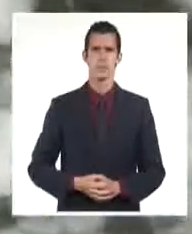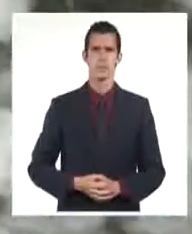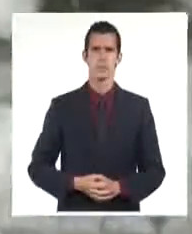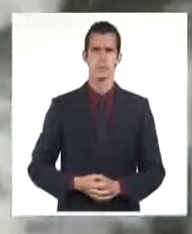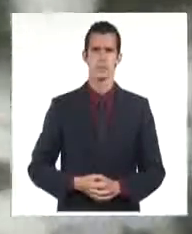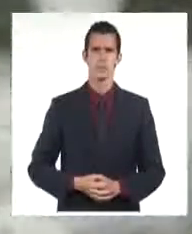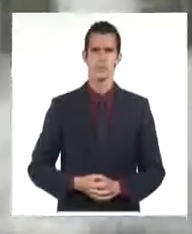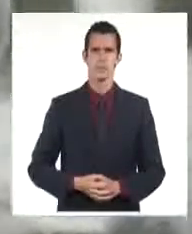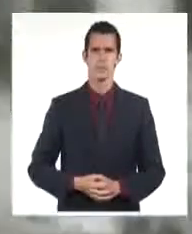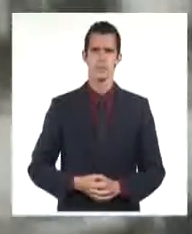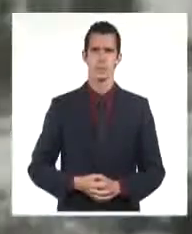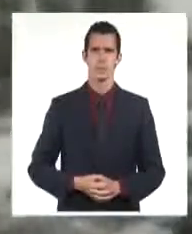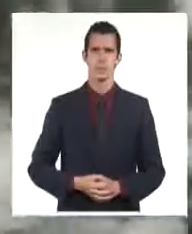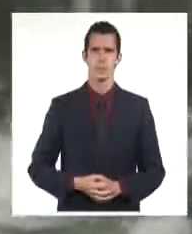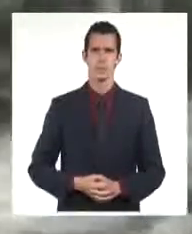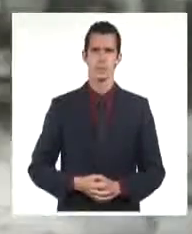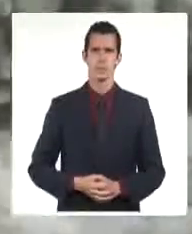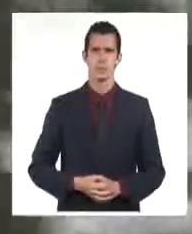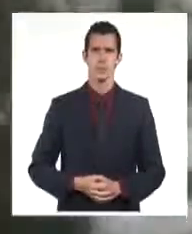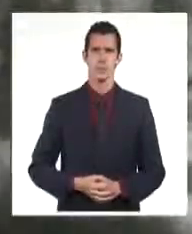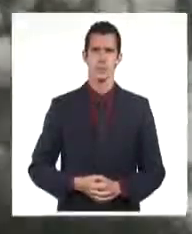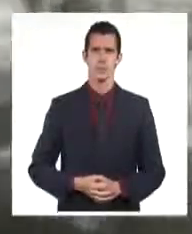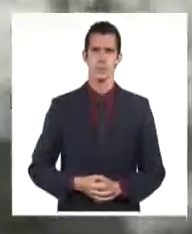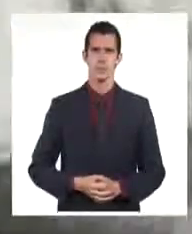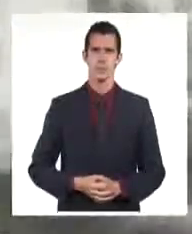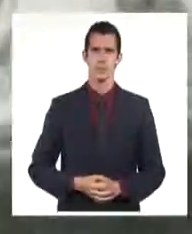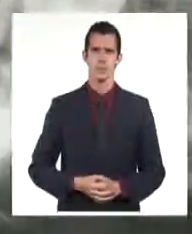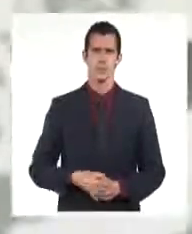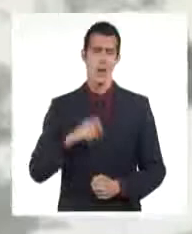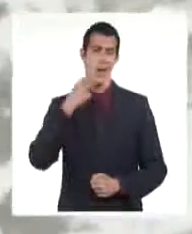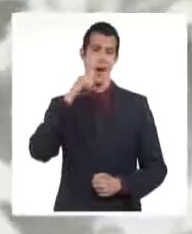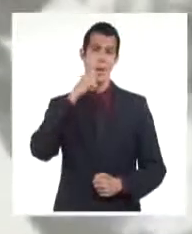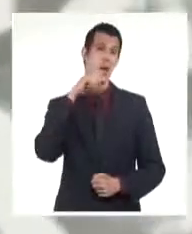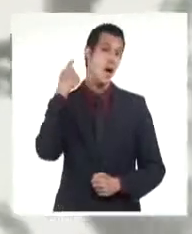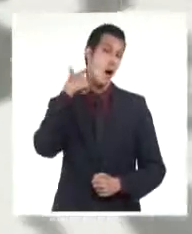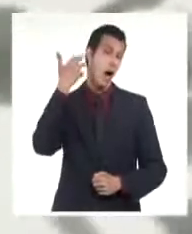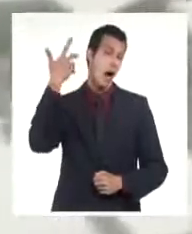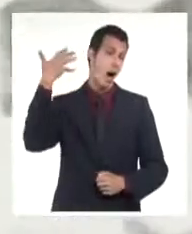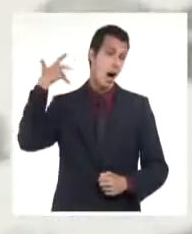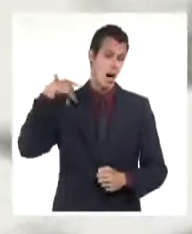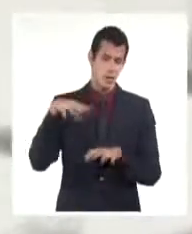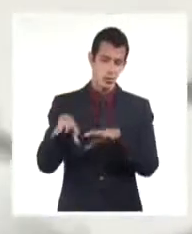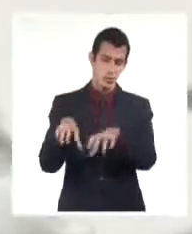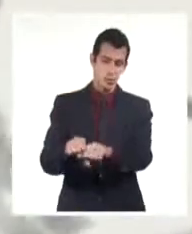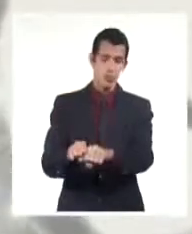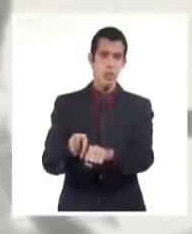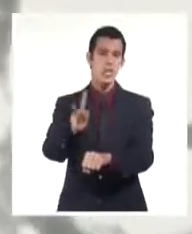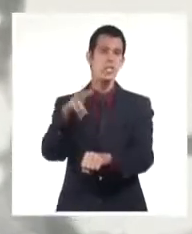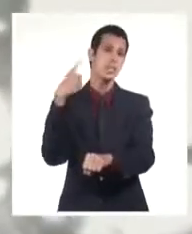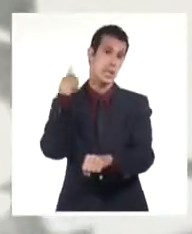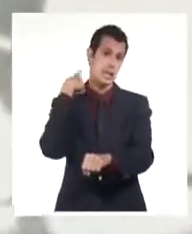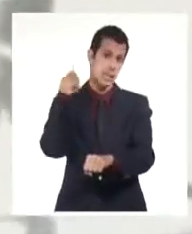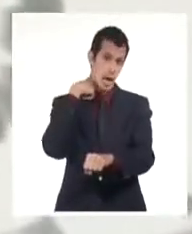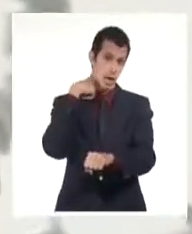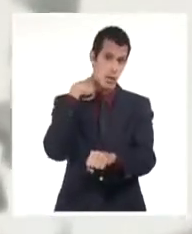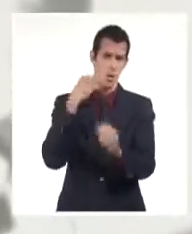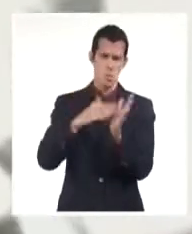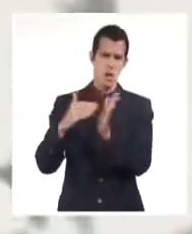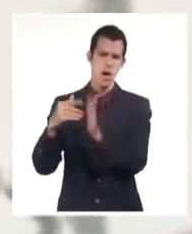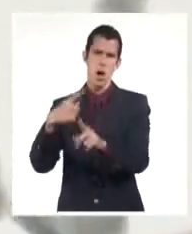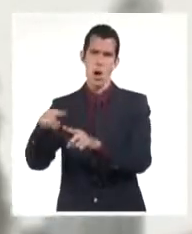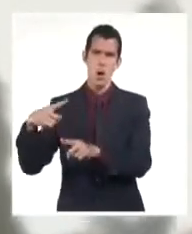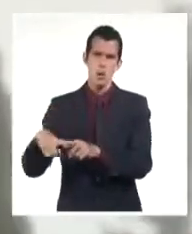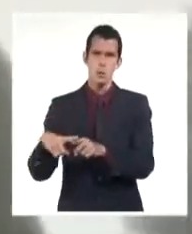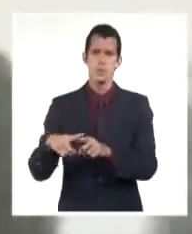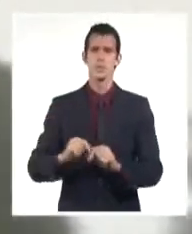Luego de 3 años y 4 meses de ocupación militar norteamericana, el 20 de mayo de 1902 tomó posesión